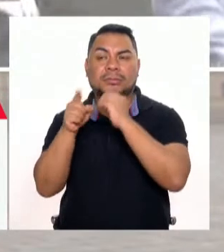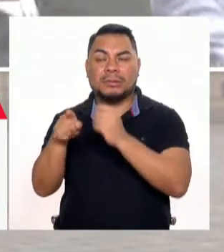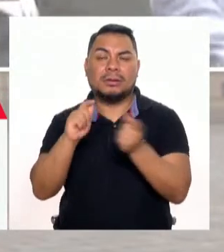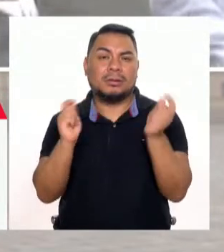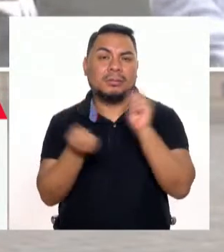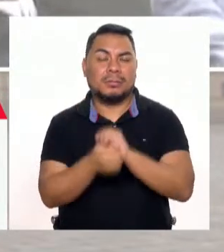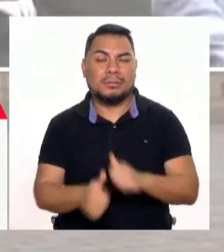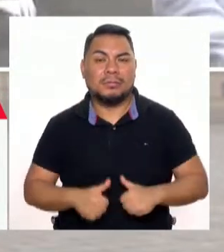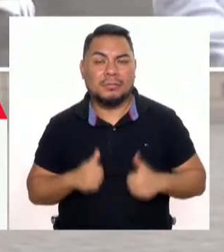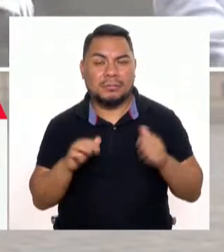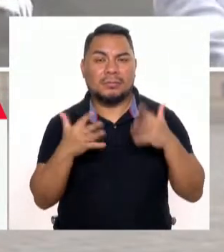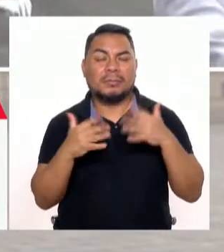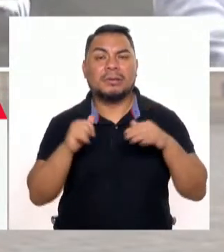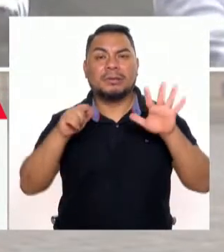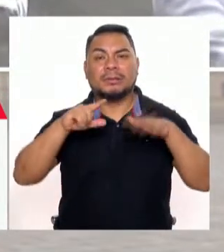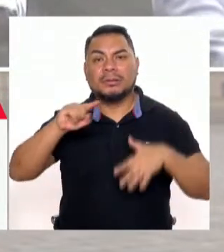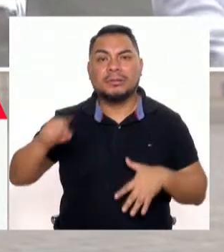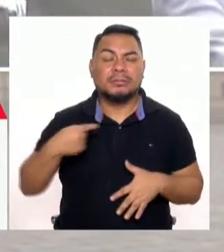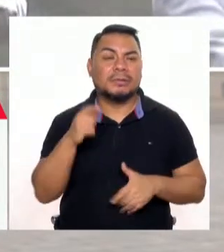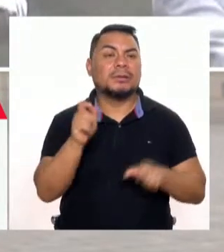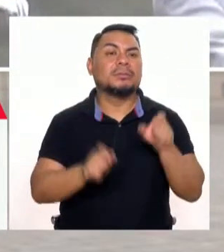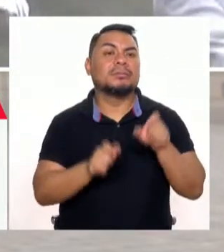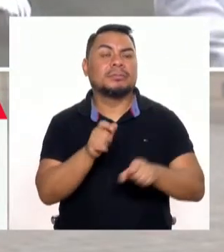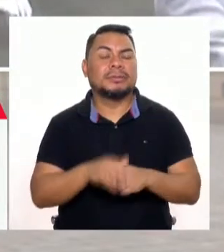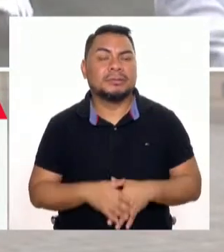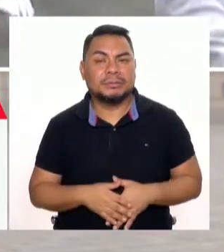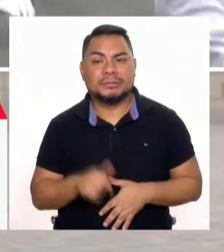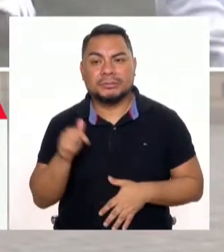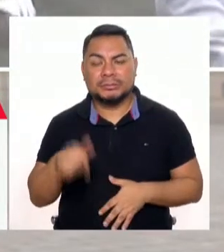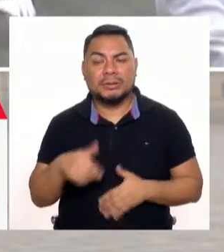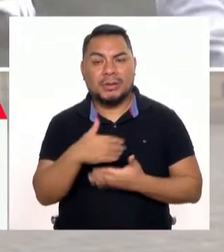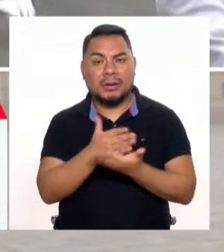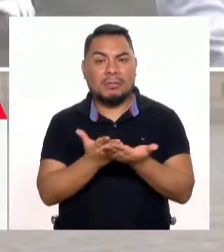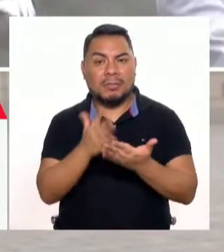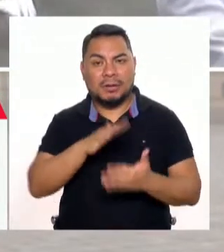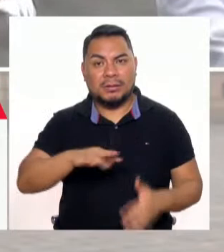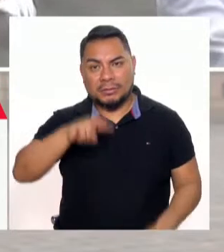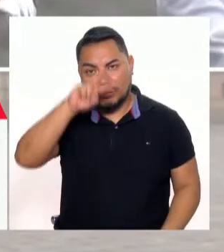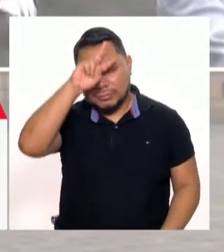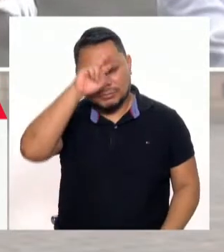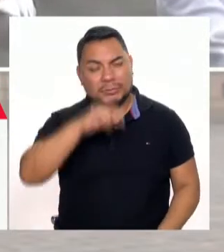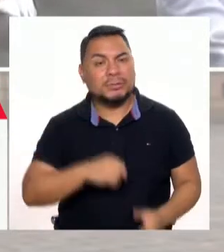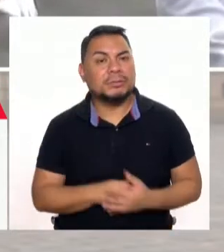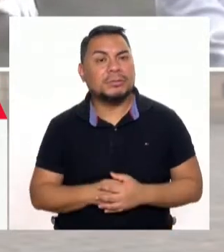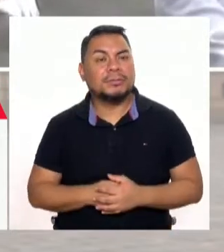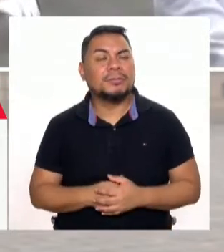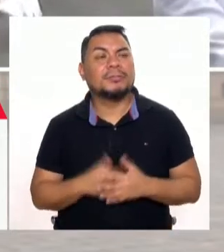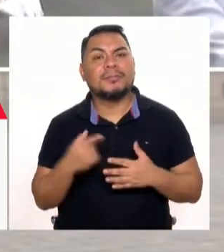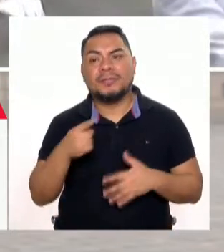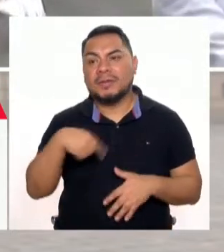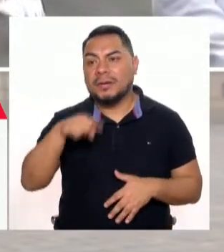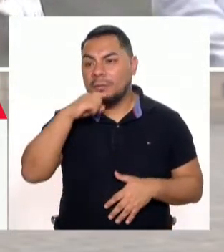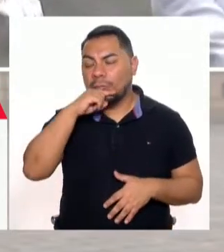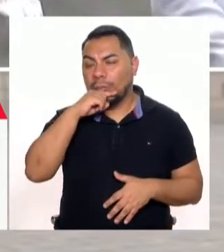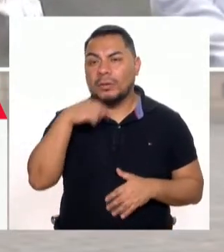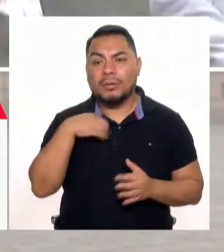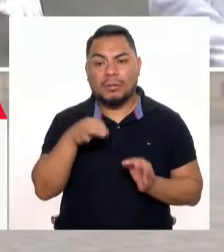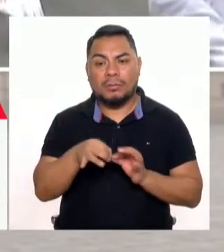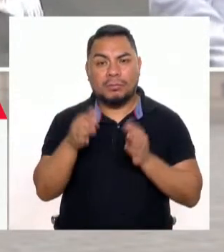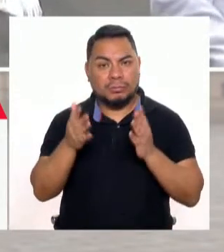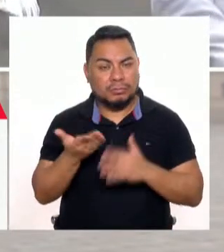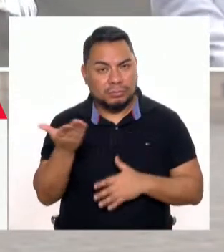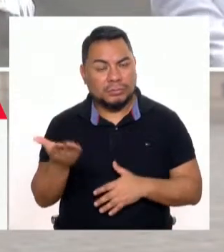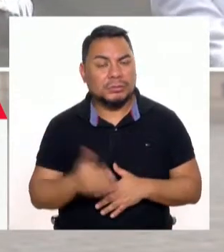de cerca de siete mil ciudadanos de esta parte del país como mujer provinciana